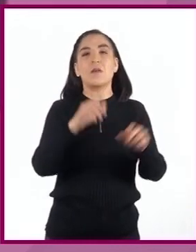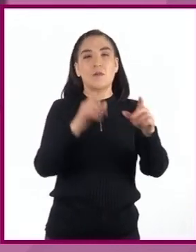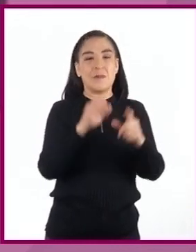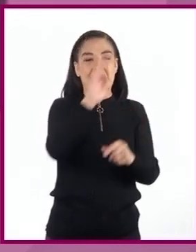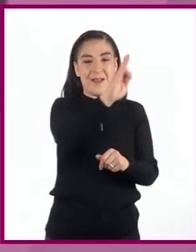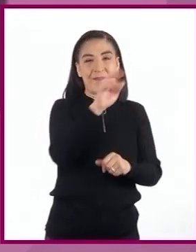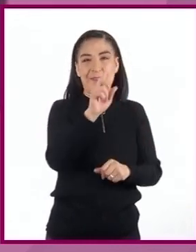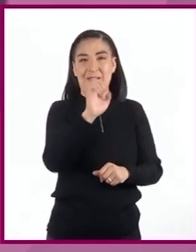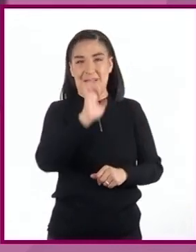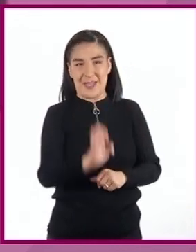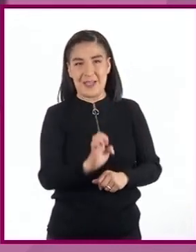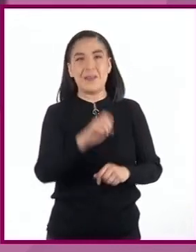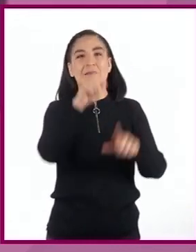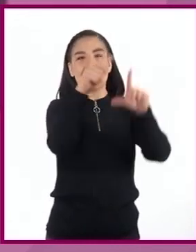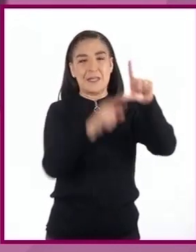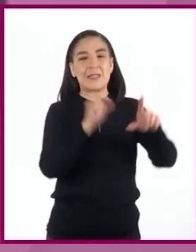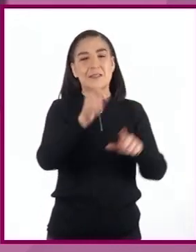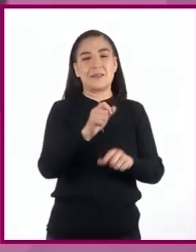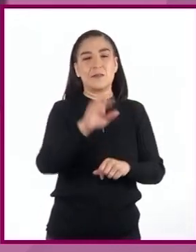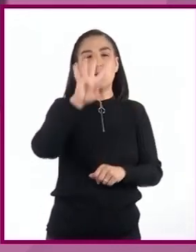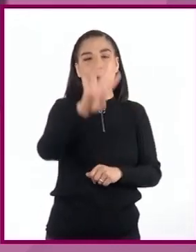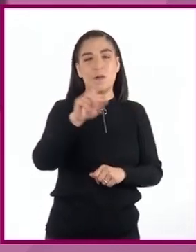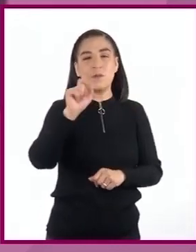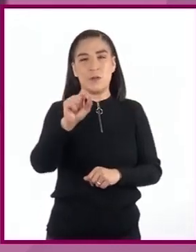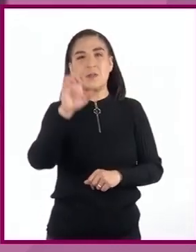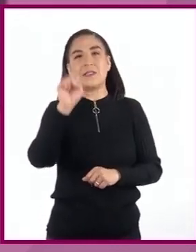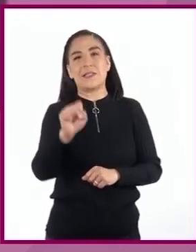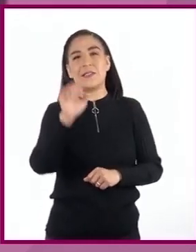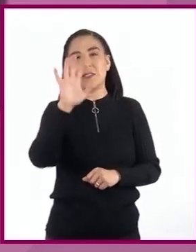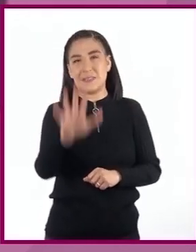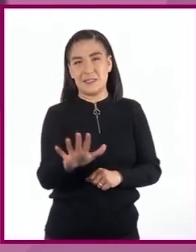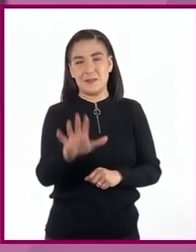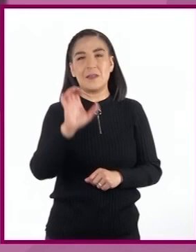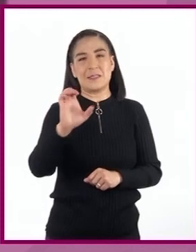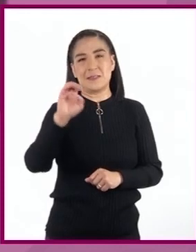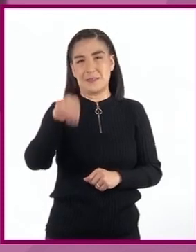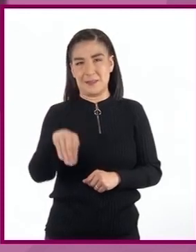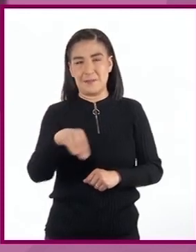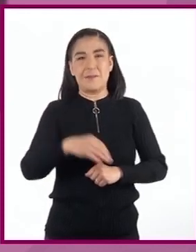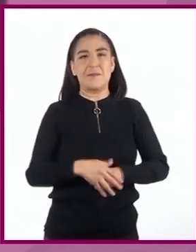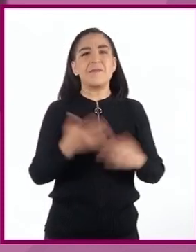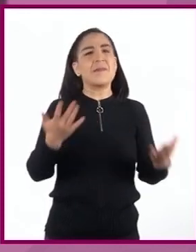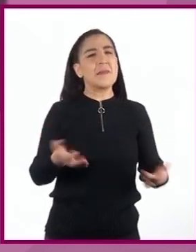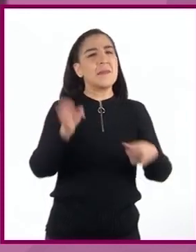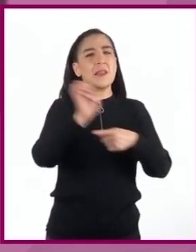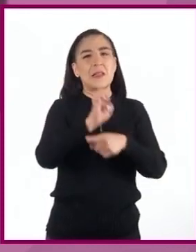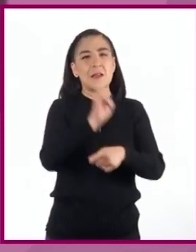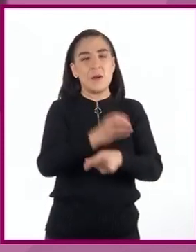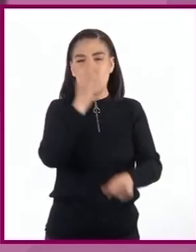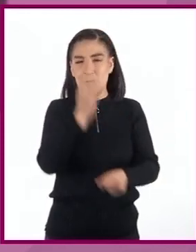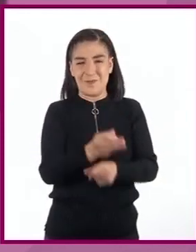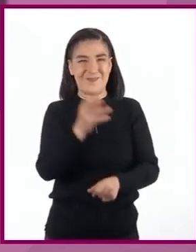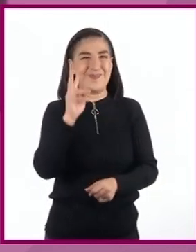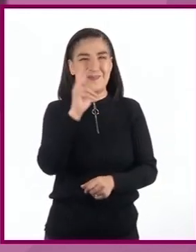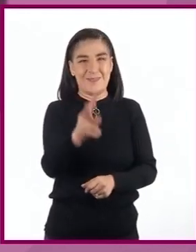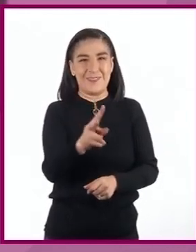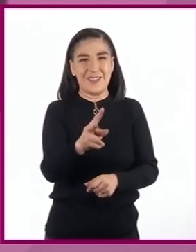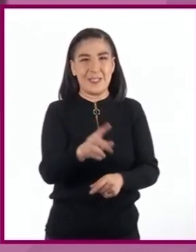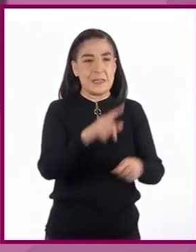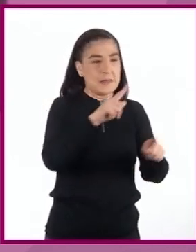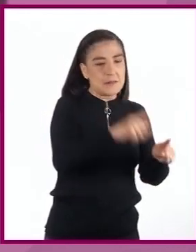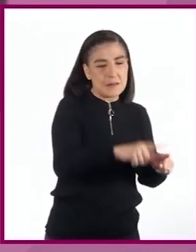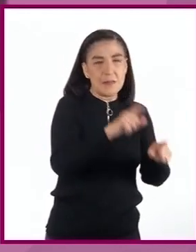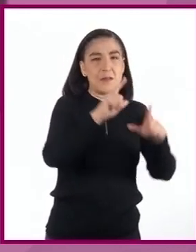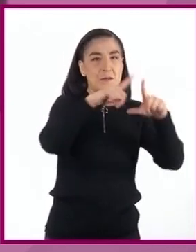dos ángulos, tiene una longitud de 4.65 centímetros. Entonces, tomando en cuenta que ambos